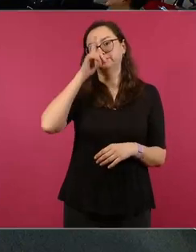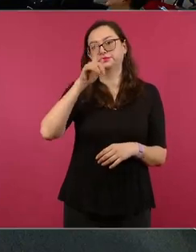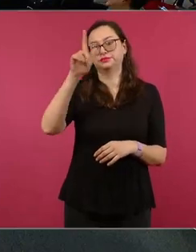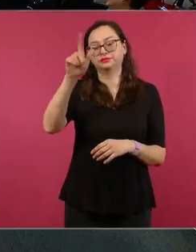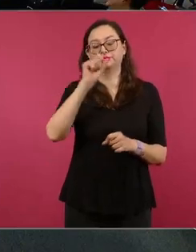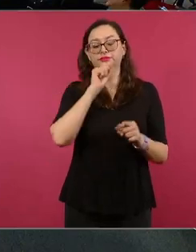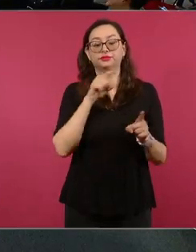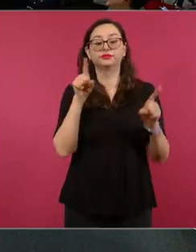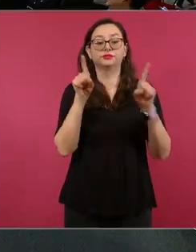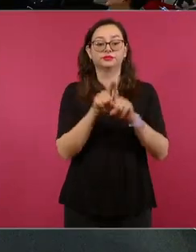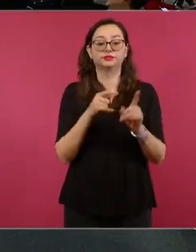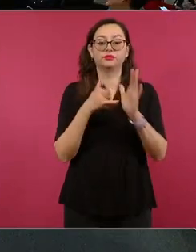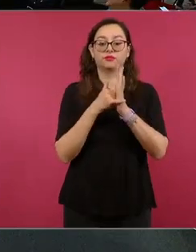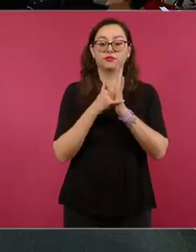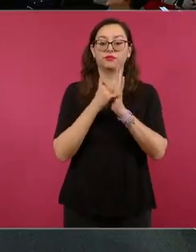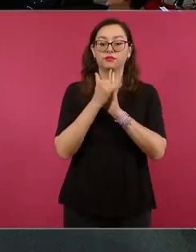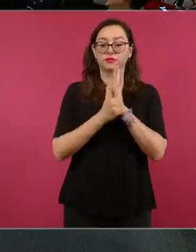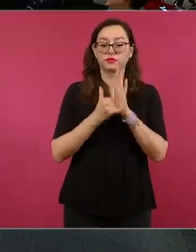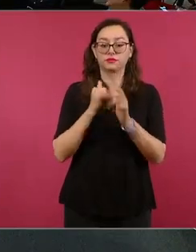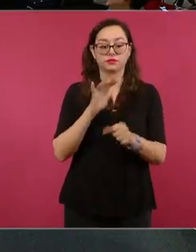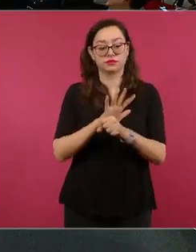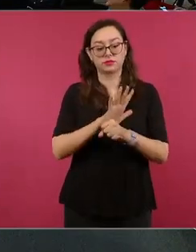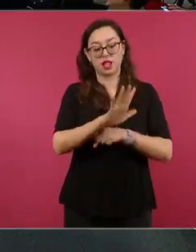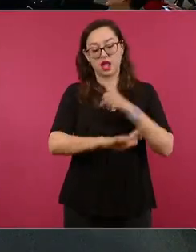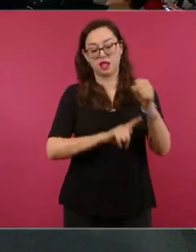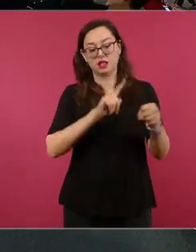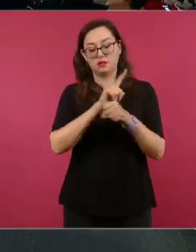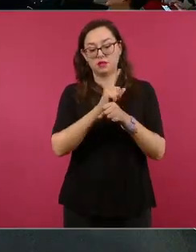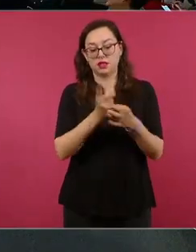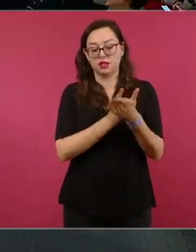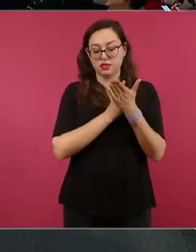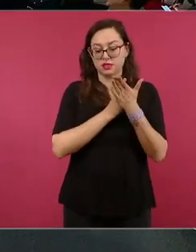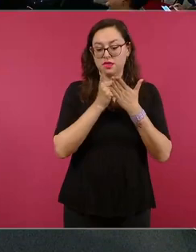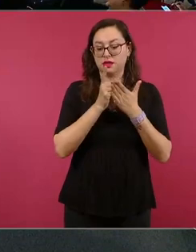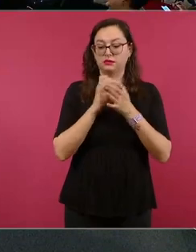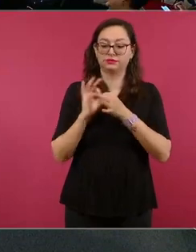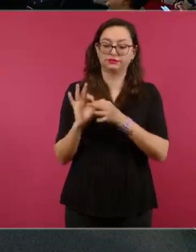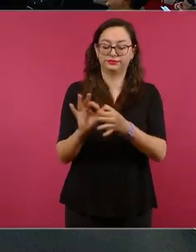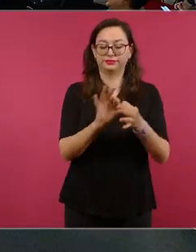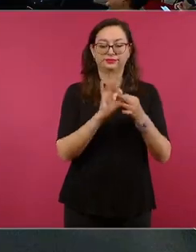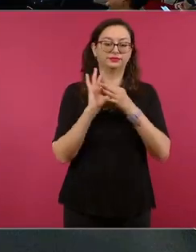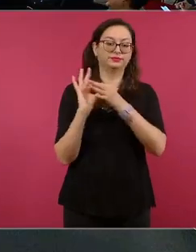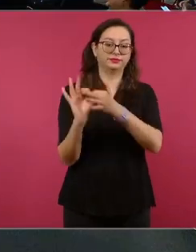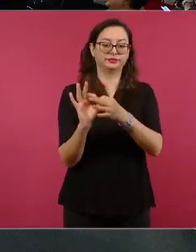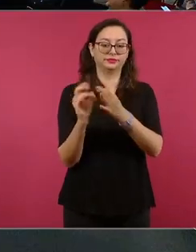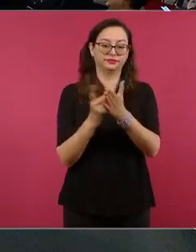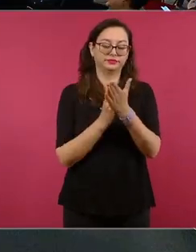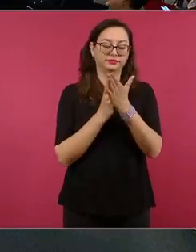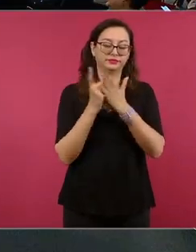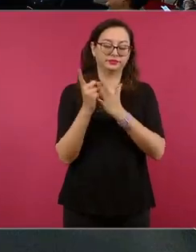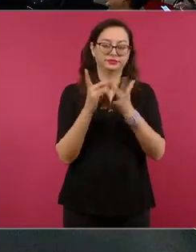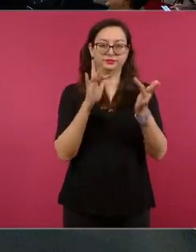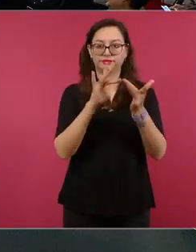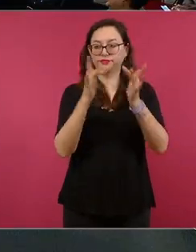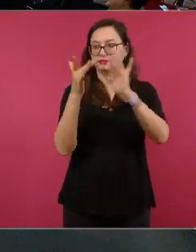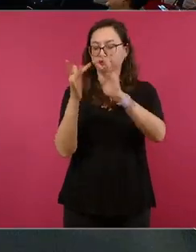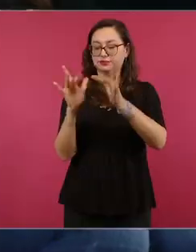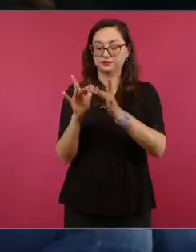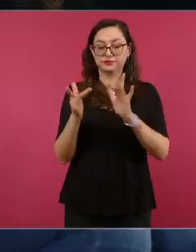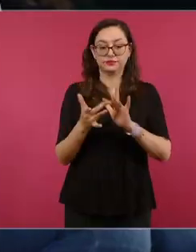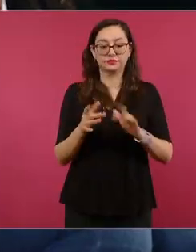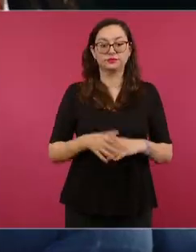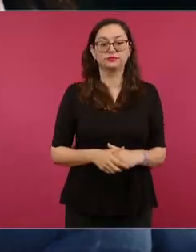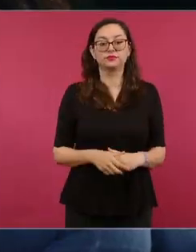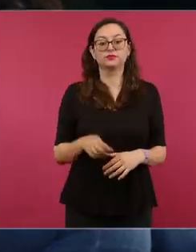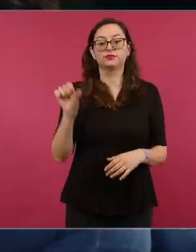como de un canal de YouTube Animales con Derechos, Uniendo Causas, Conectando Derechos. Señor presidente, hoy traigo